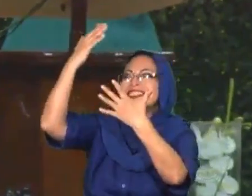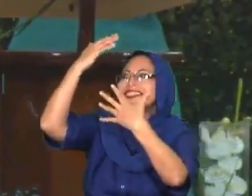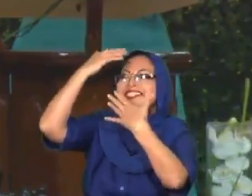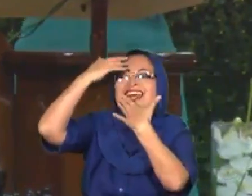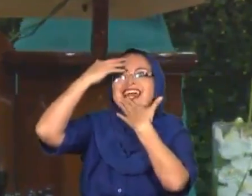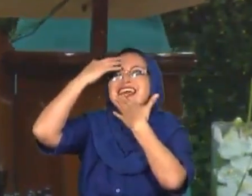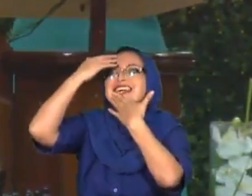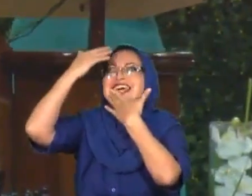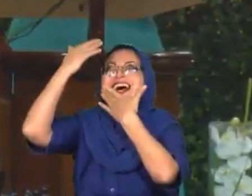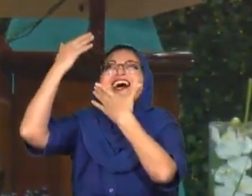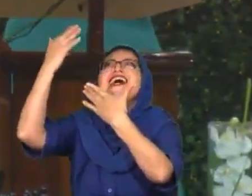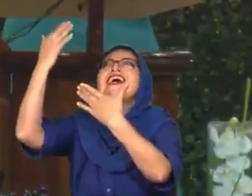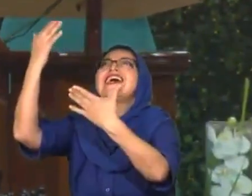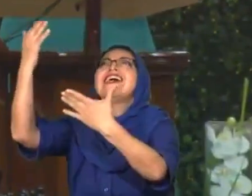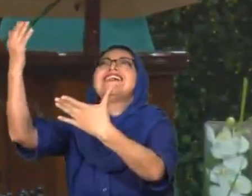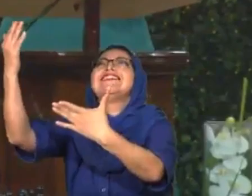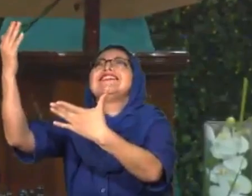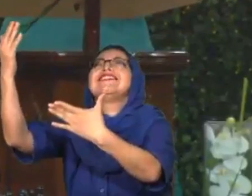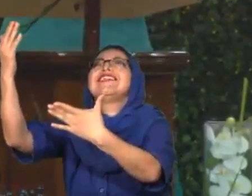Señor. Bendito,